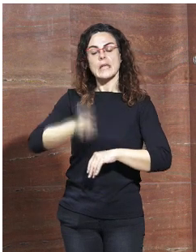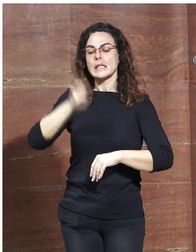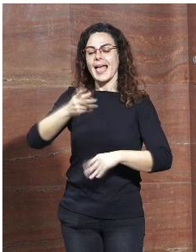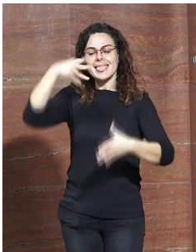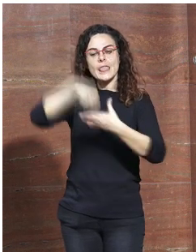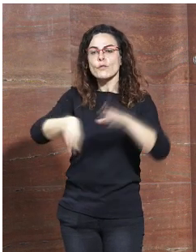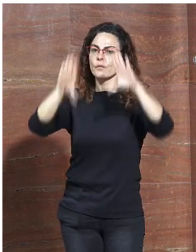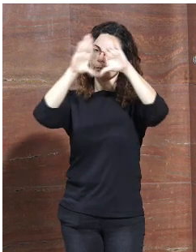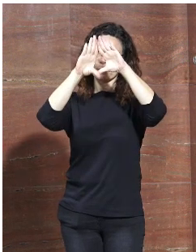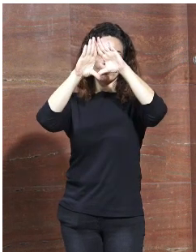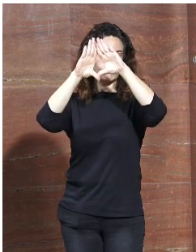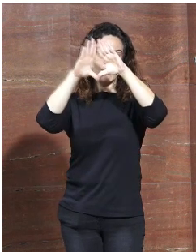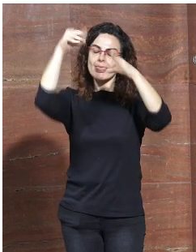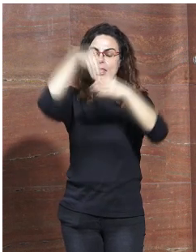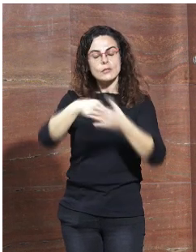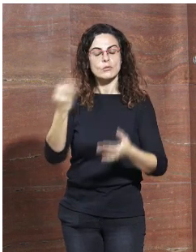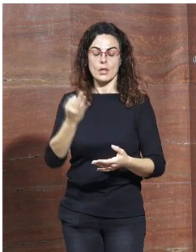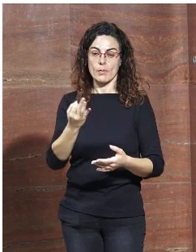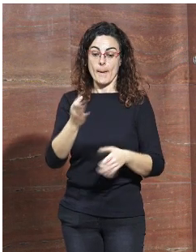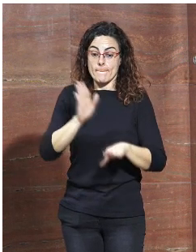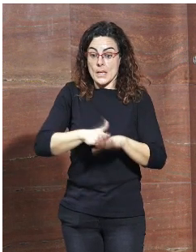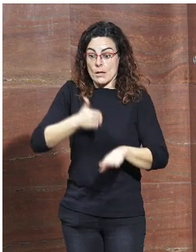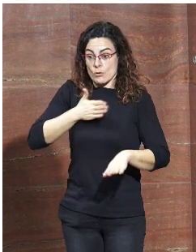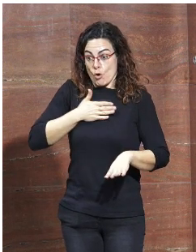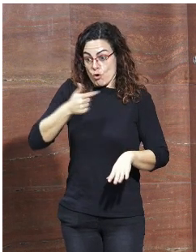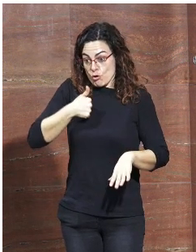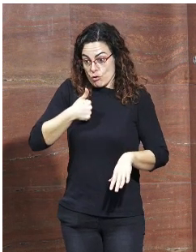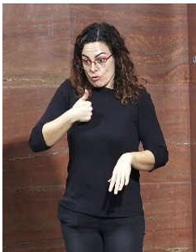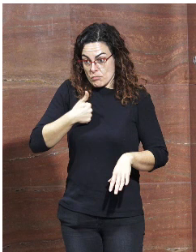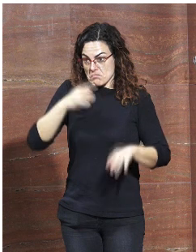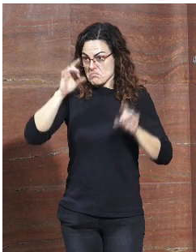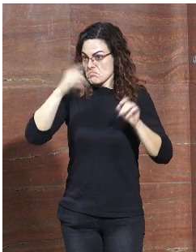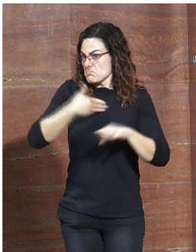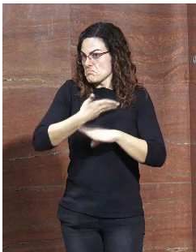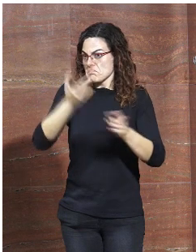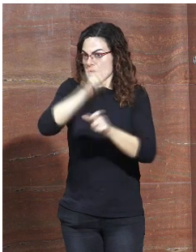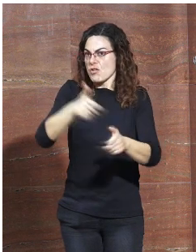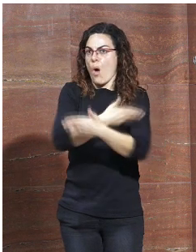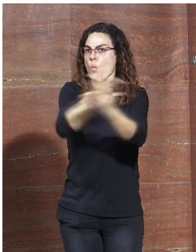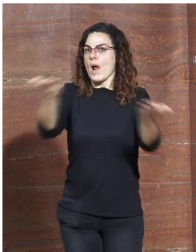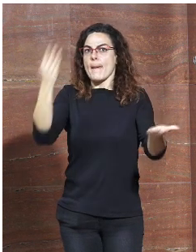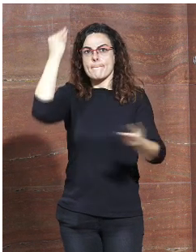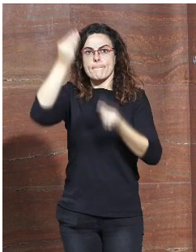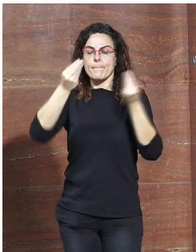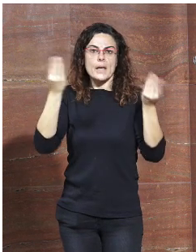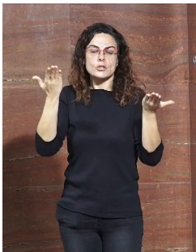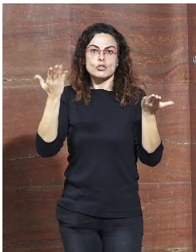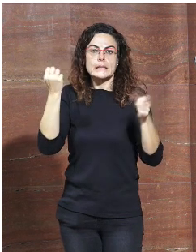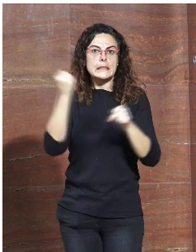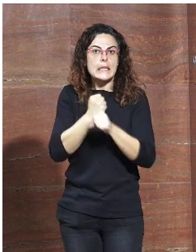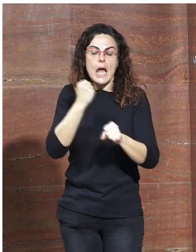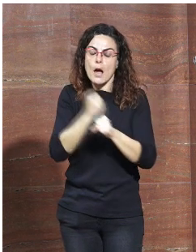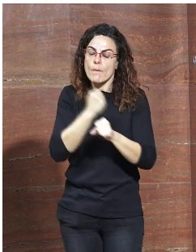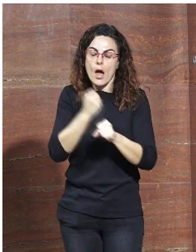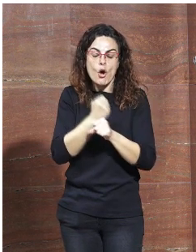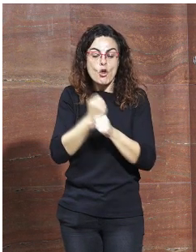feminismo, porque yo, al menos yo, y creo que todas las que hoy estamos aquí, no entendemos esta labor